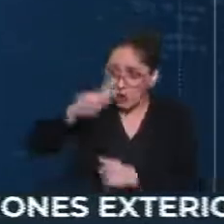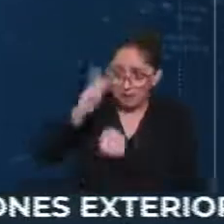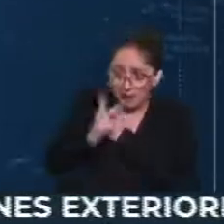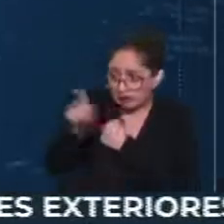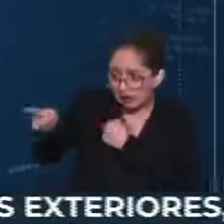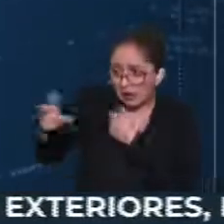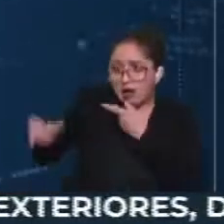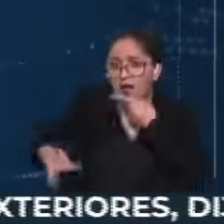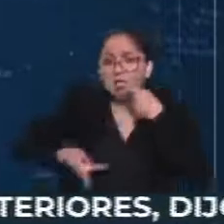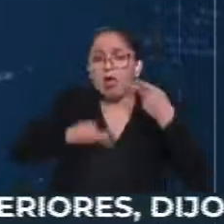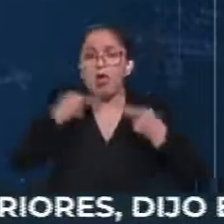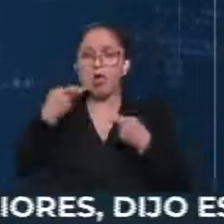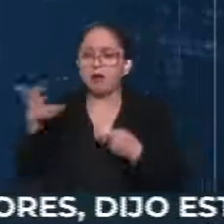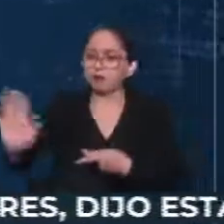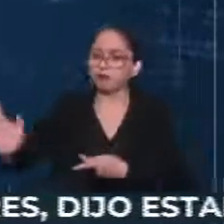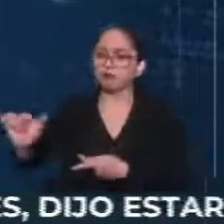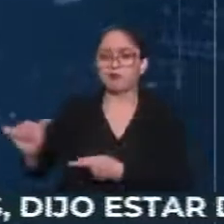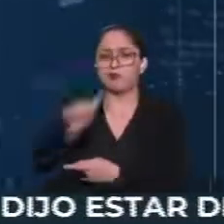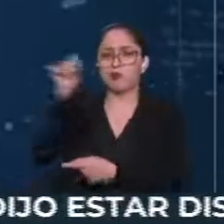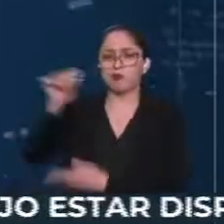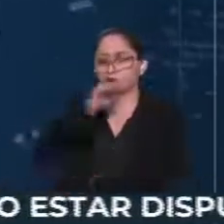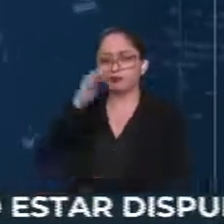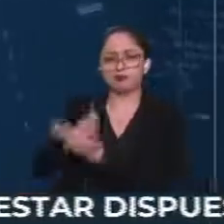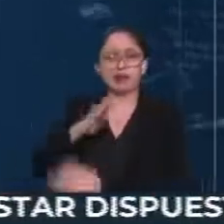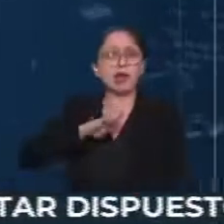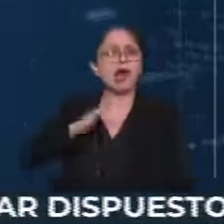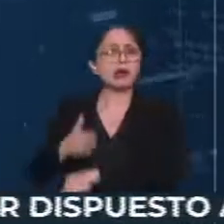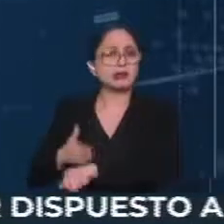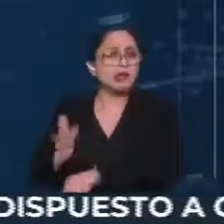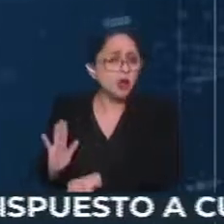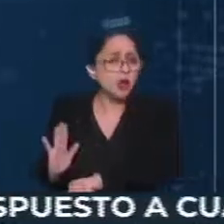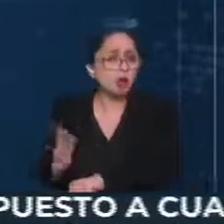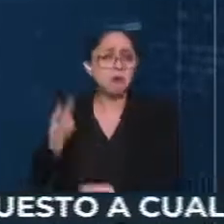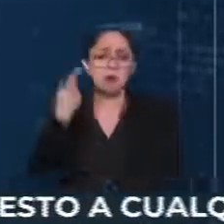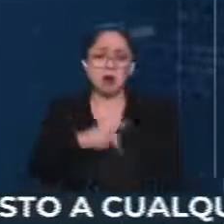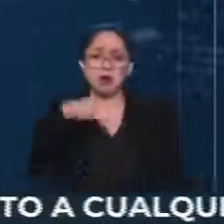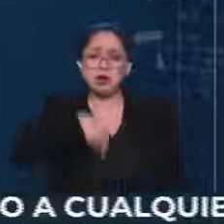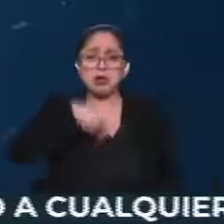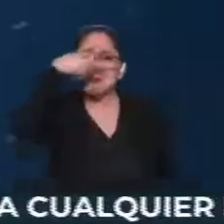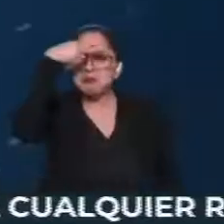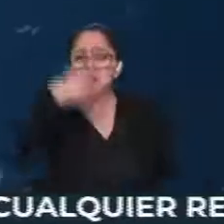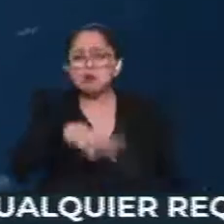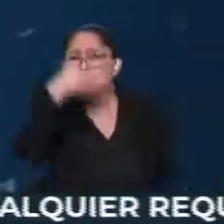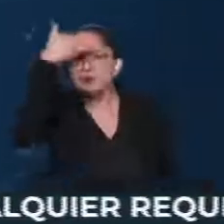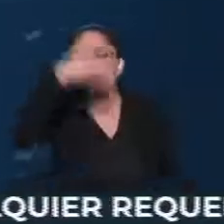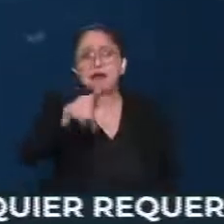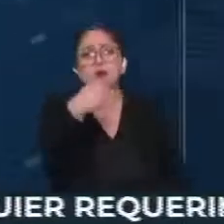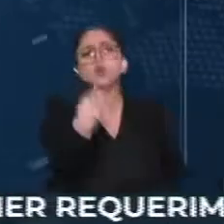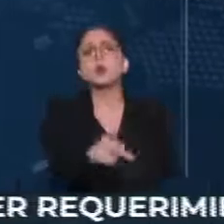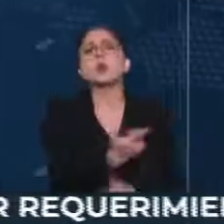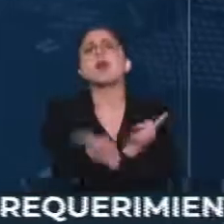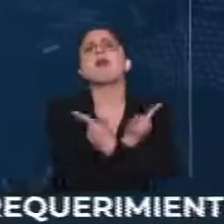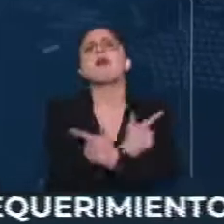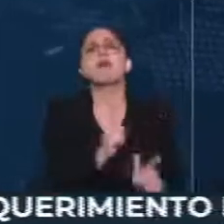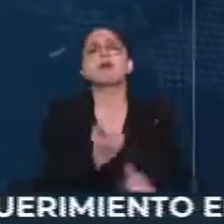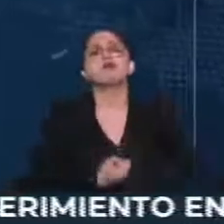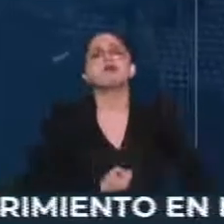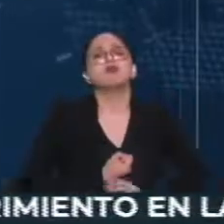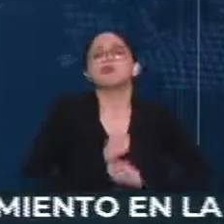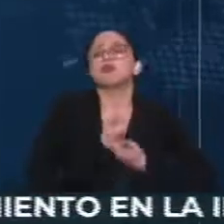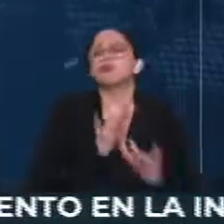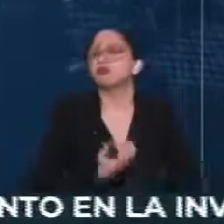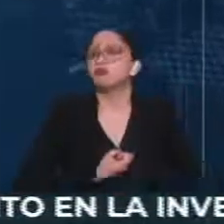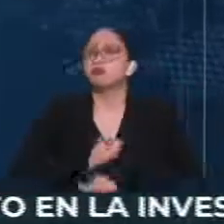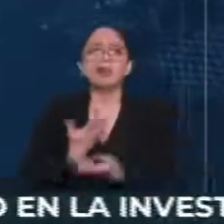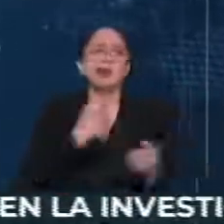vive libertad de expresión plena, este tipo de personajes pueden escribir y pueden decir lo que sea en todos